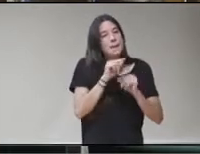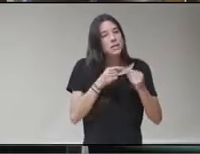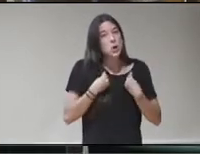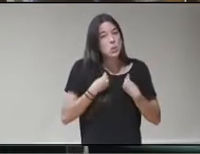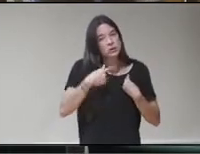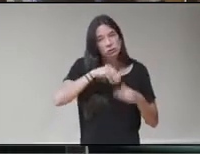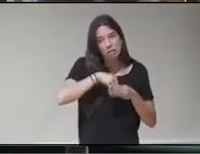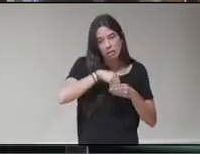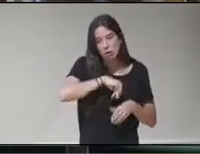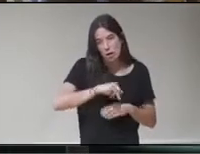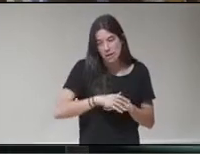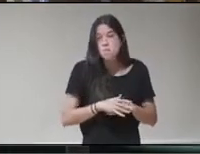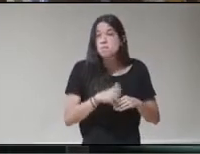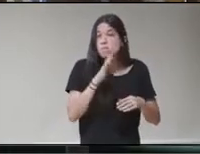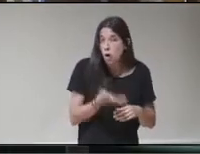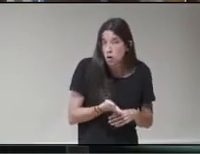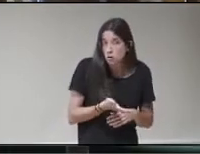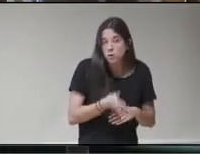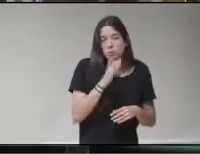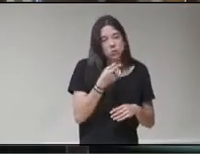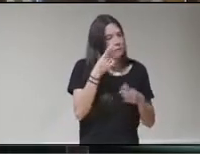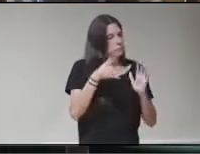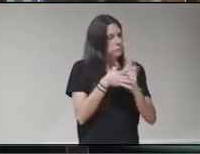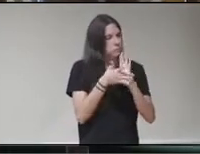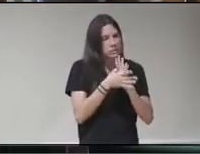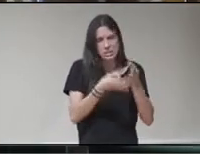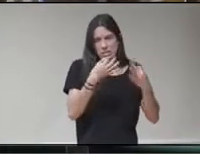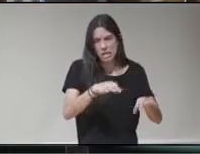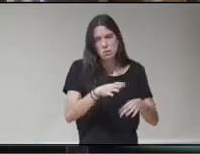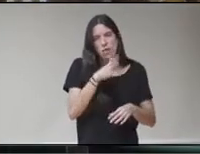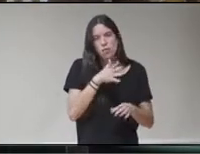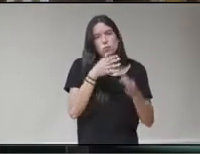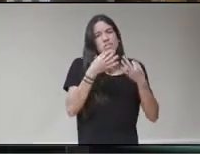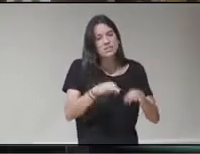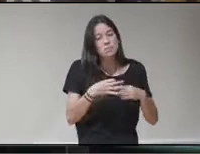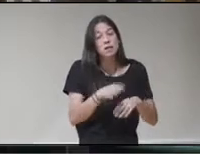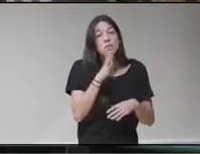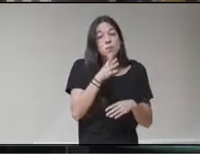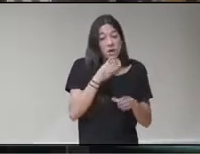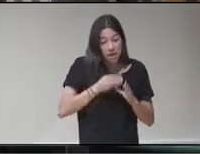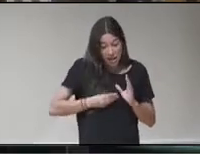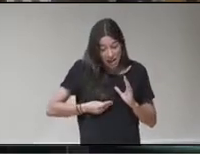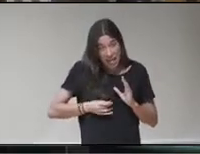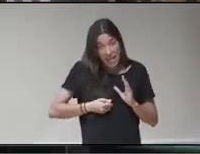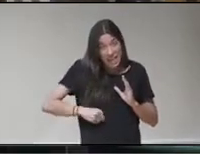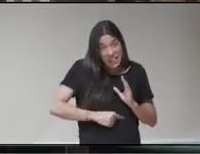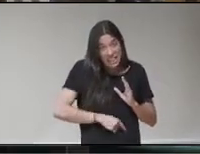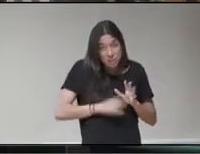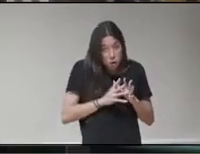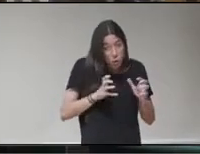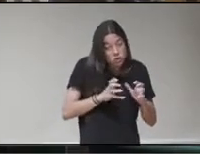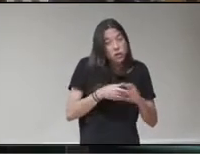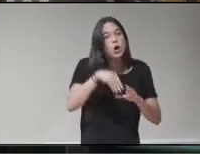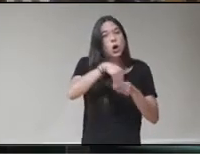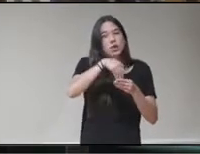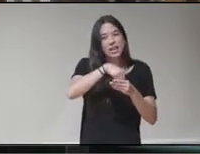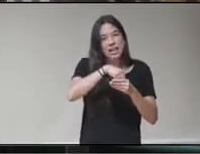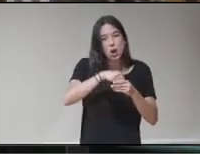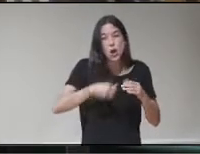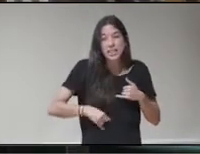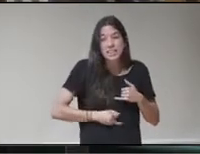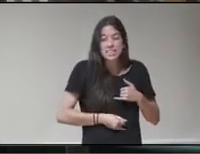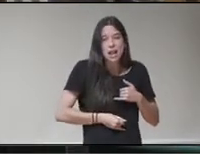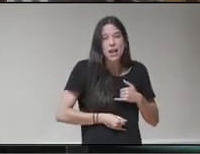coloniza. ¿Por qué? Pues por una razón muy simple, porque en el intestino grueso el contenido intestinal se remansa. Y como